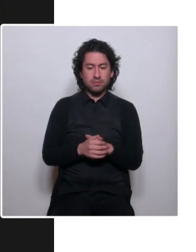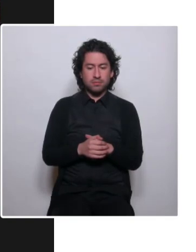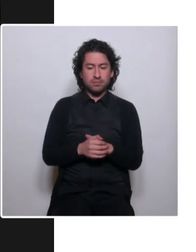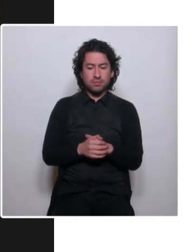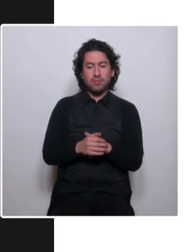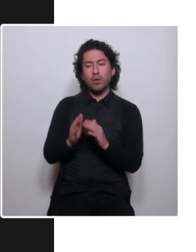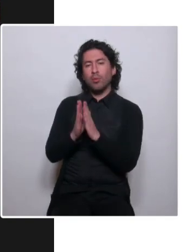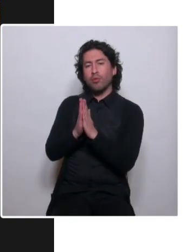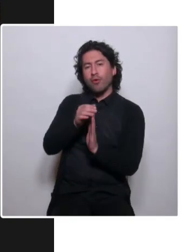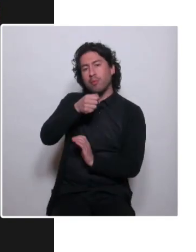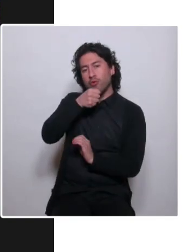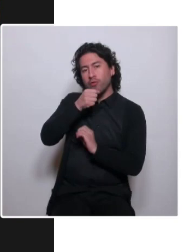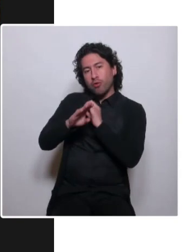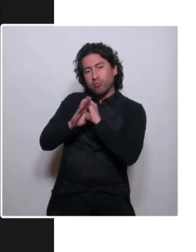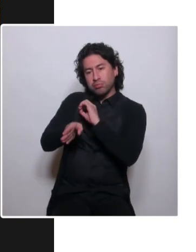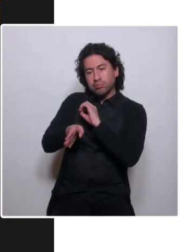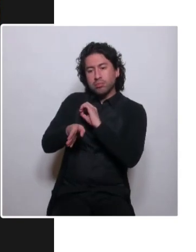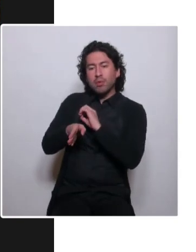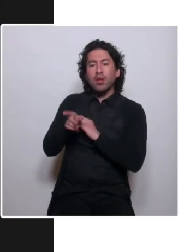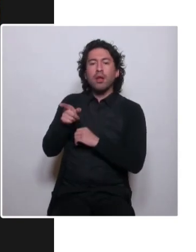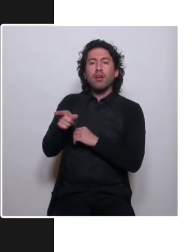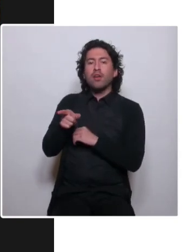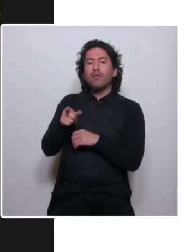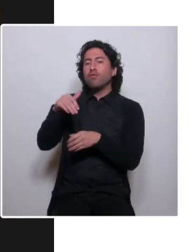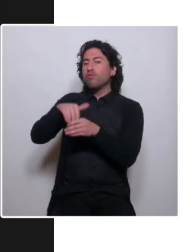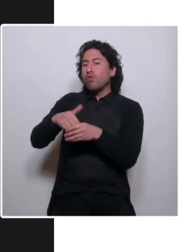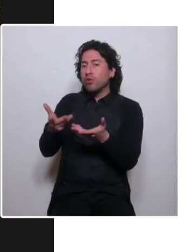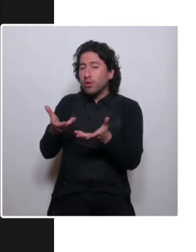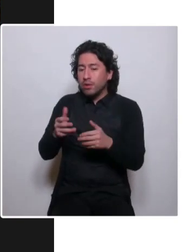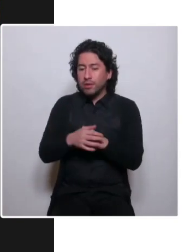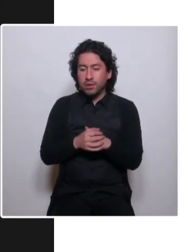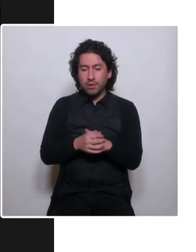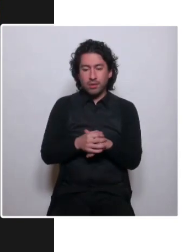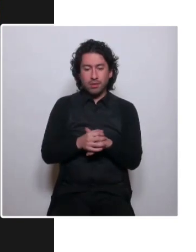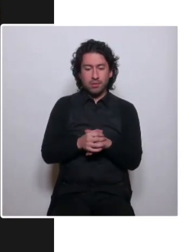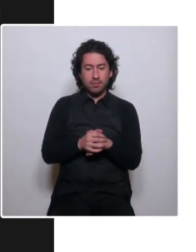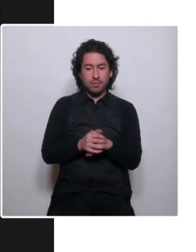Active su micrófono, señor de la Maza, por favor. ¿Cómo vota?